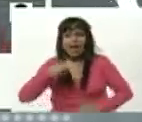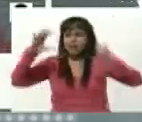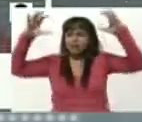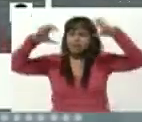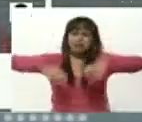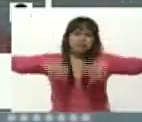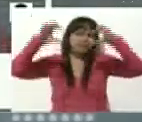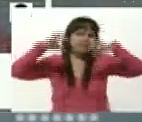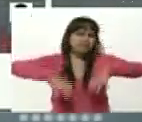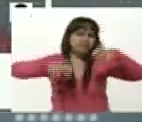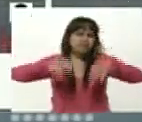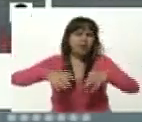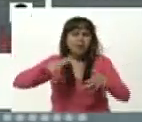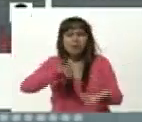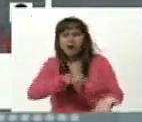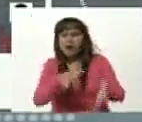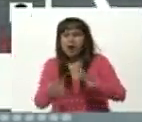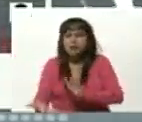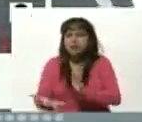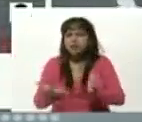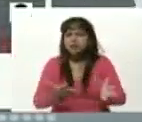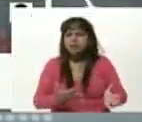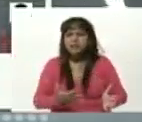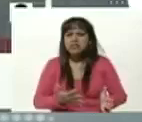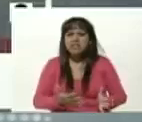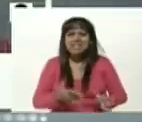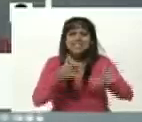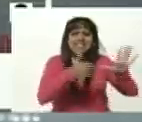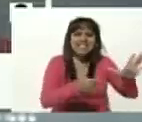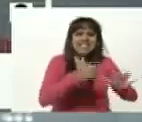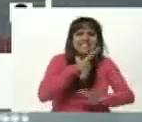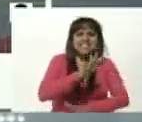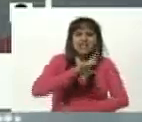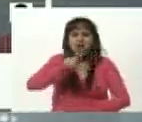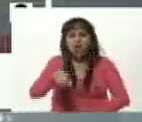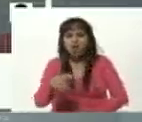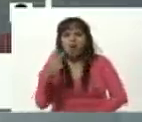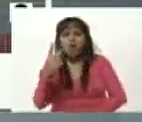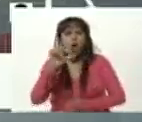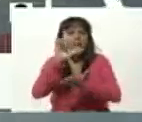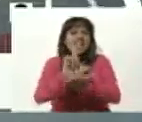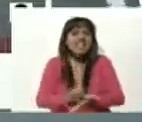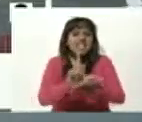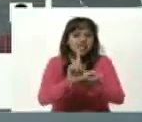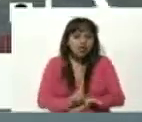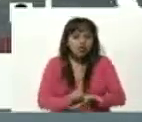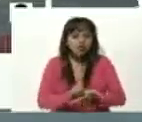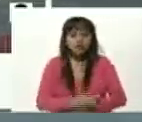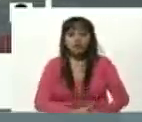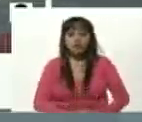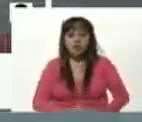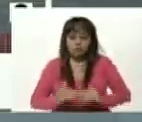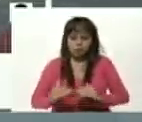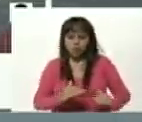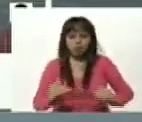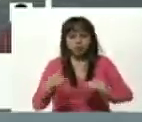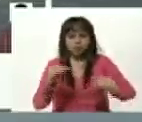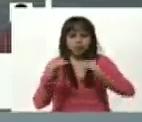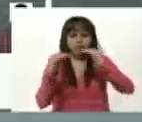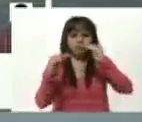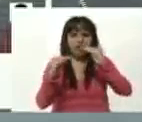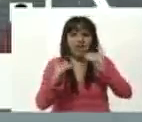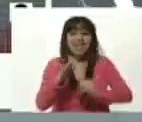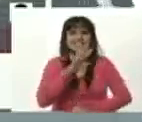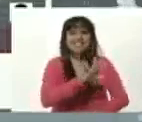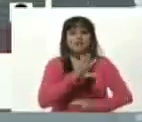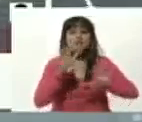pluviométrica que alcanzó, presidente, los 65.2 litros por metro cuadrado en